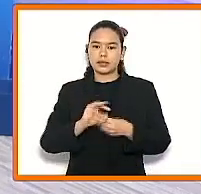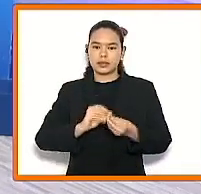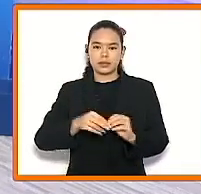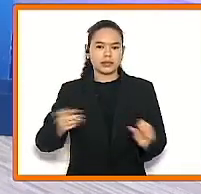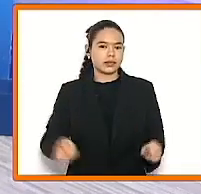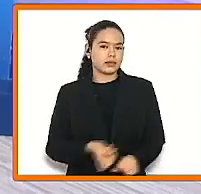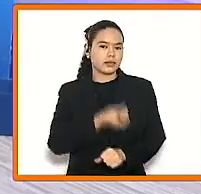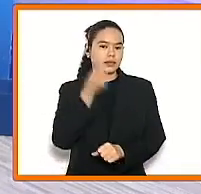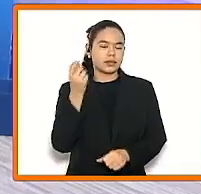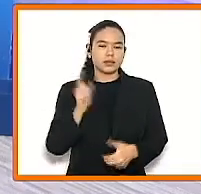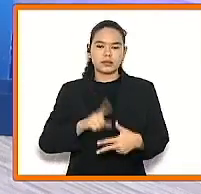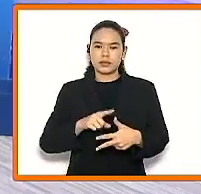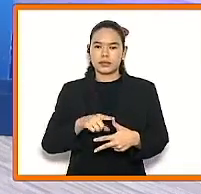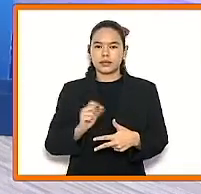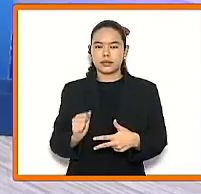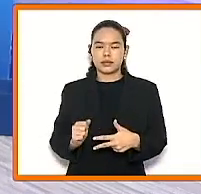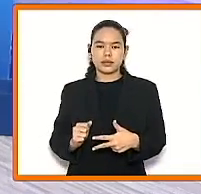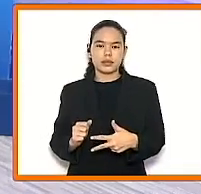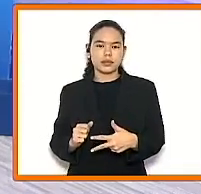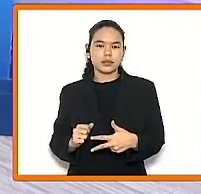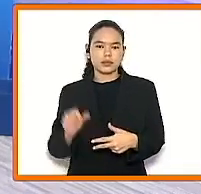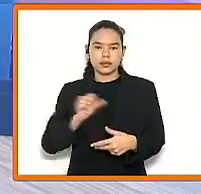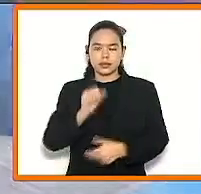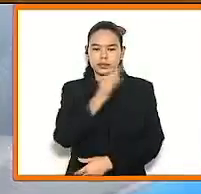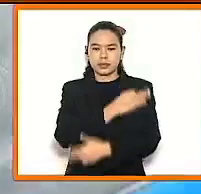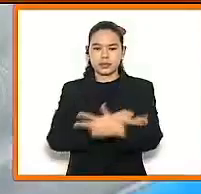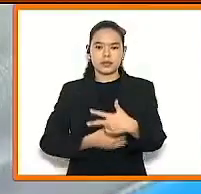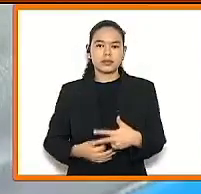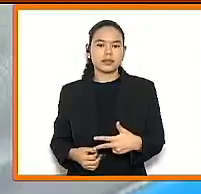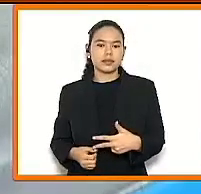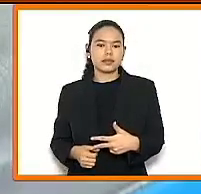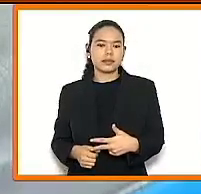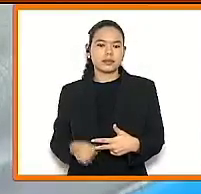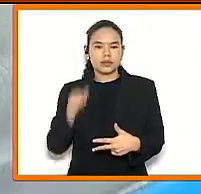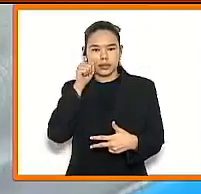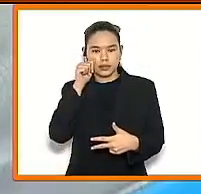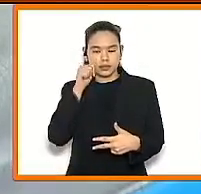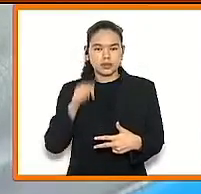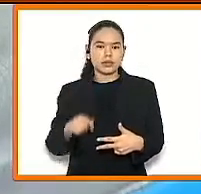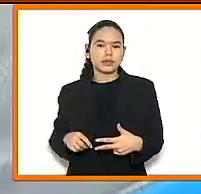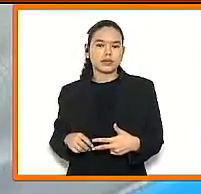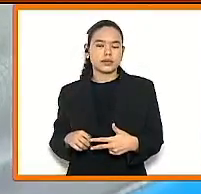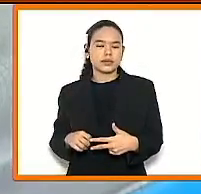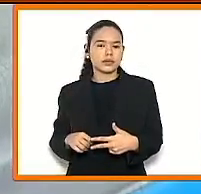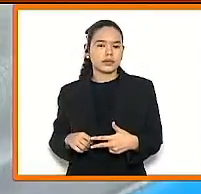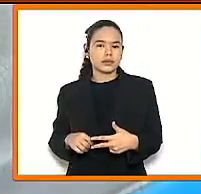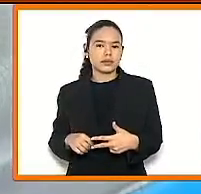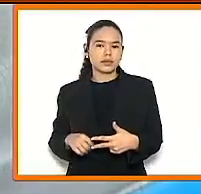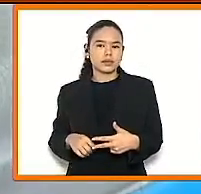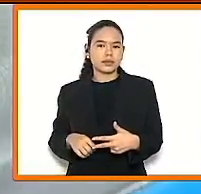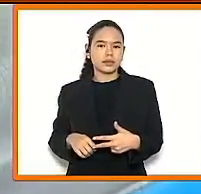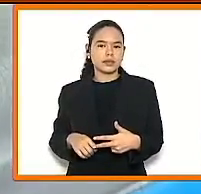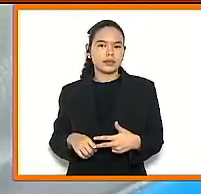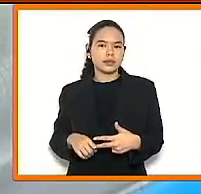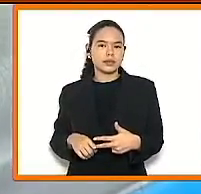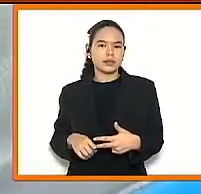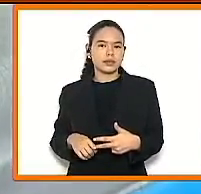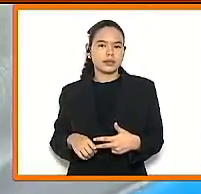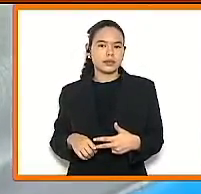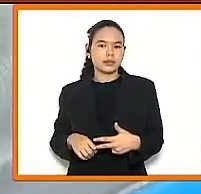números seleccionados y su primer número favorecido en esta tarde es... atento, porque este